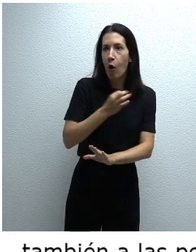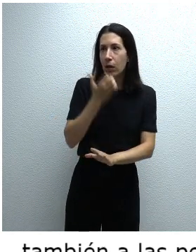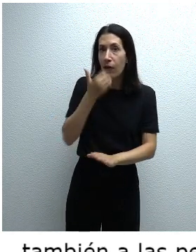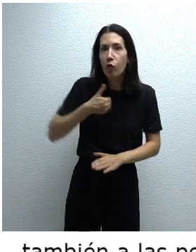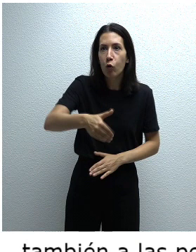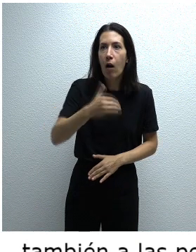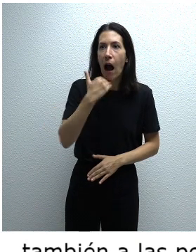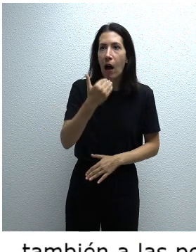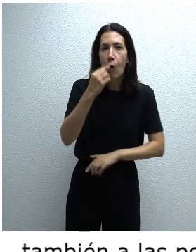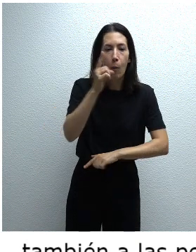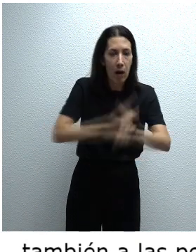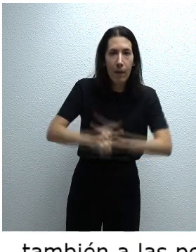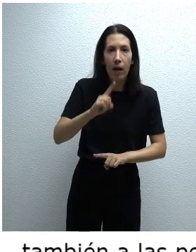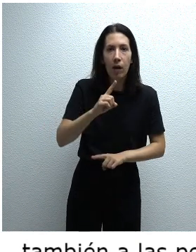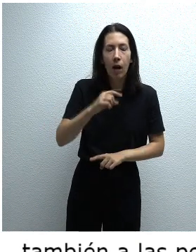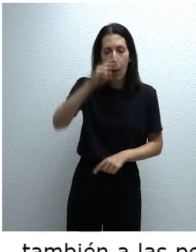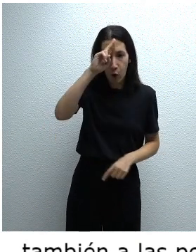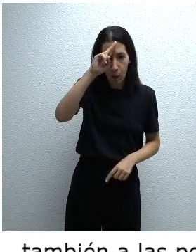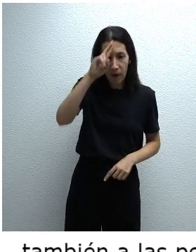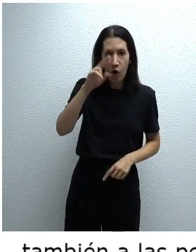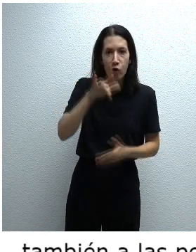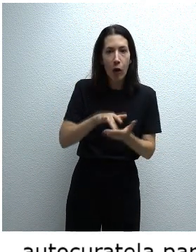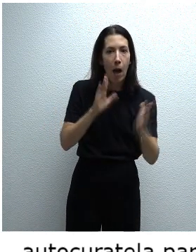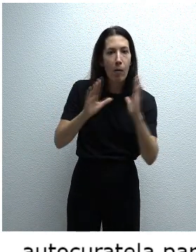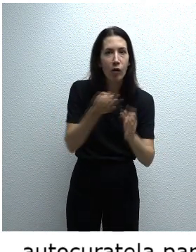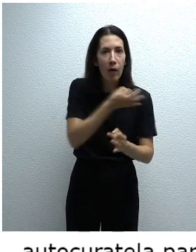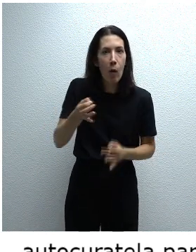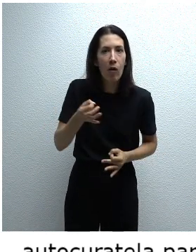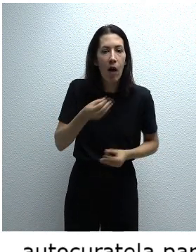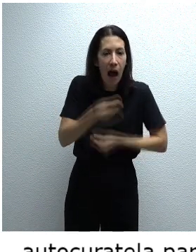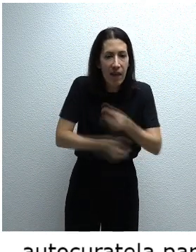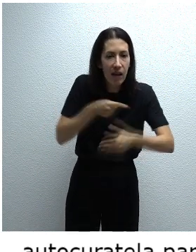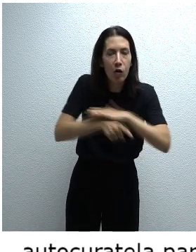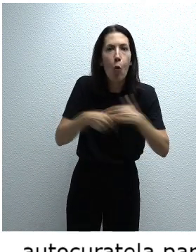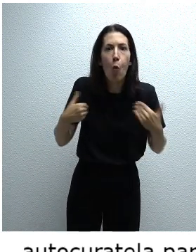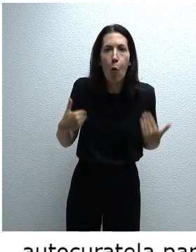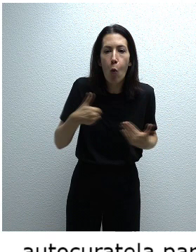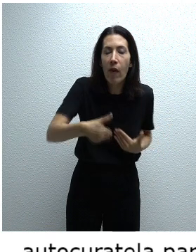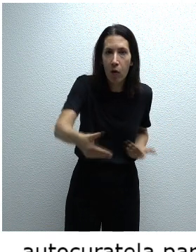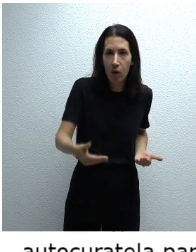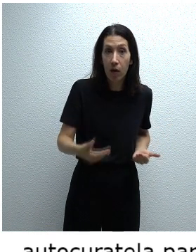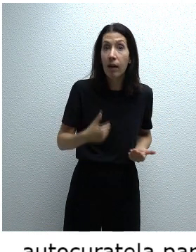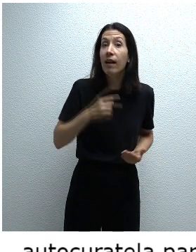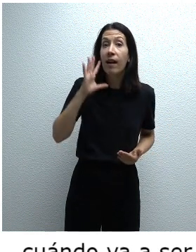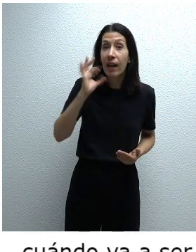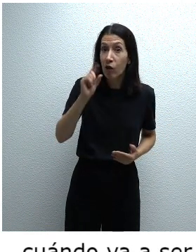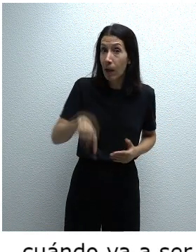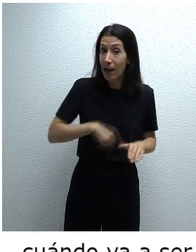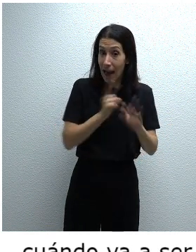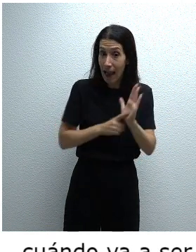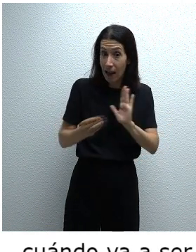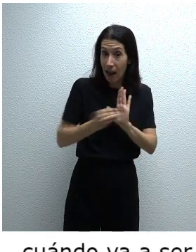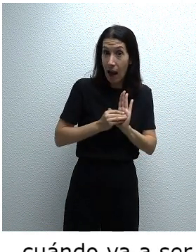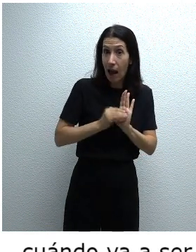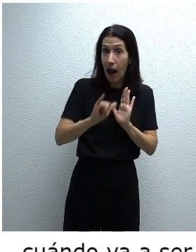razón, la preocupación es ¿cuándo va a ser ese momento? Y yo creo que una de las previsiones importantes de la ley, corrígeme Federico si